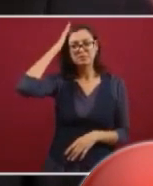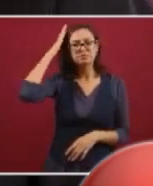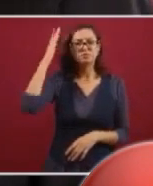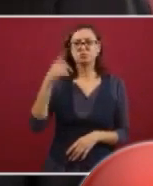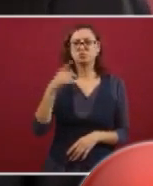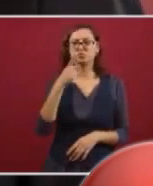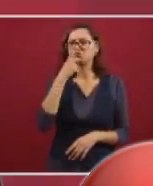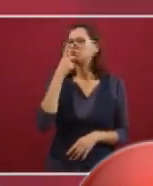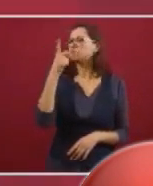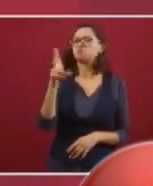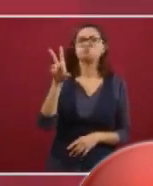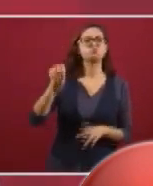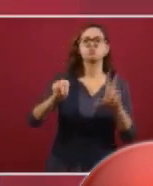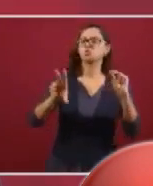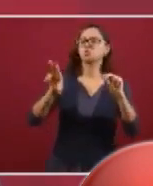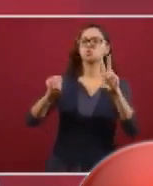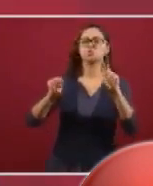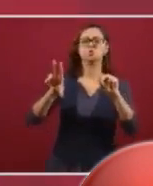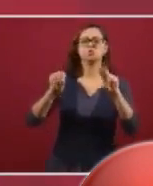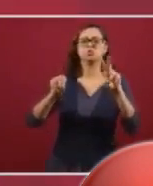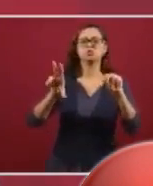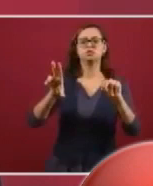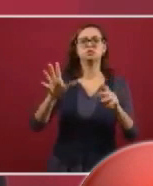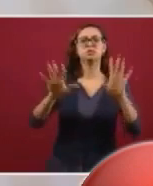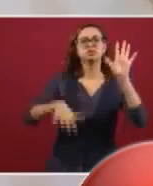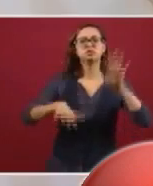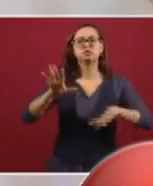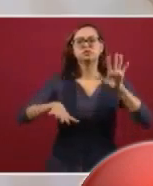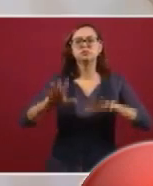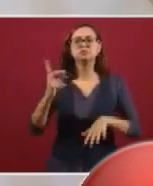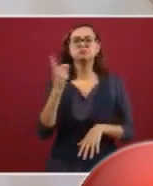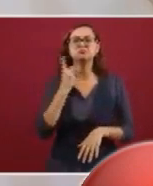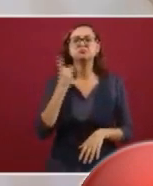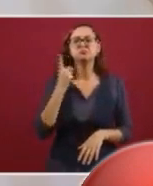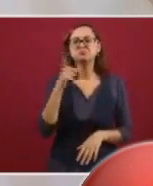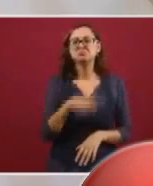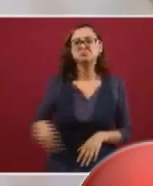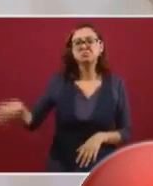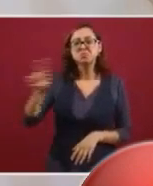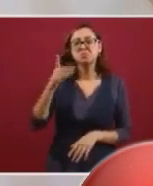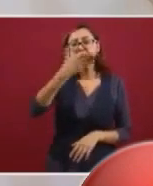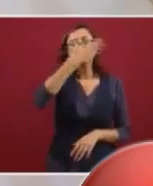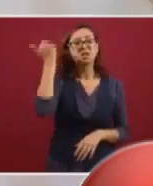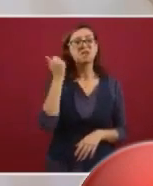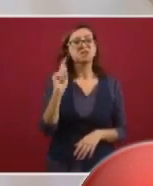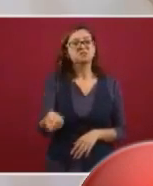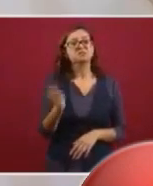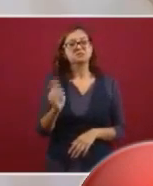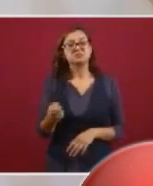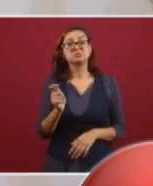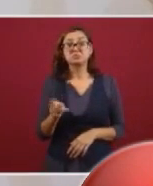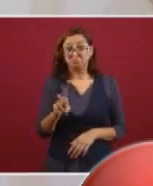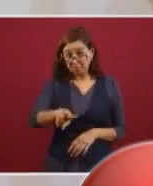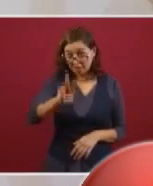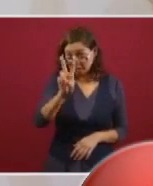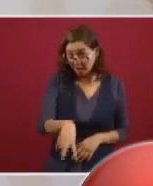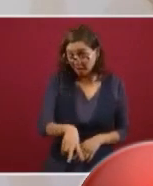no, y los diputados ni se enteran de qué se trata, aunque parezca